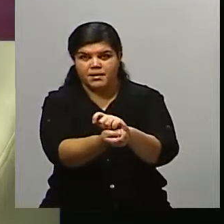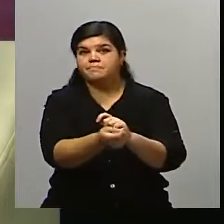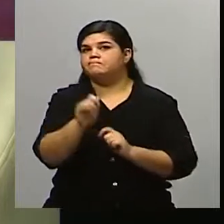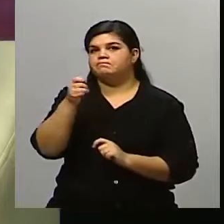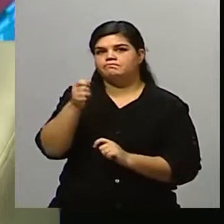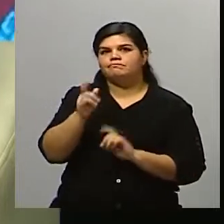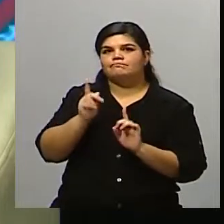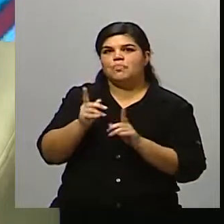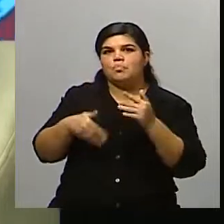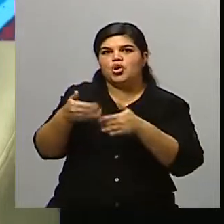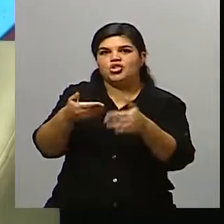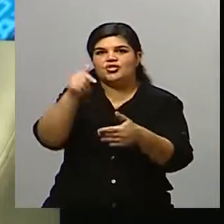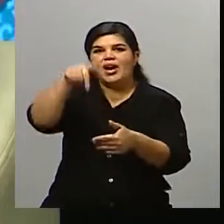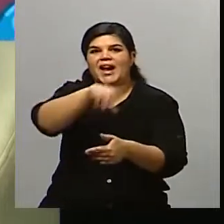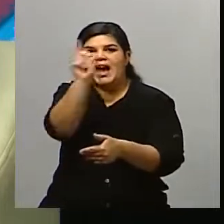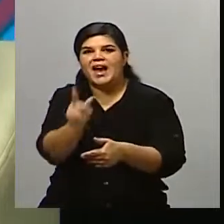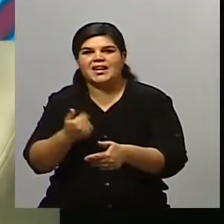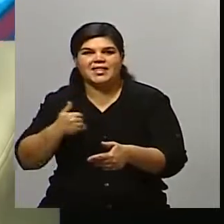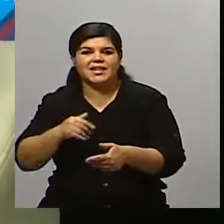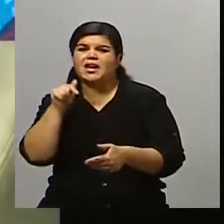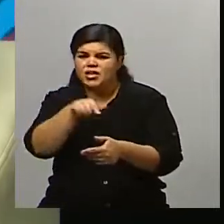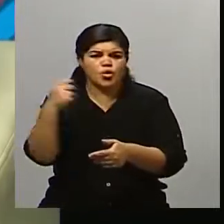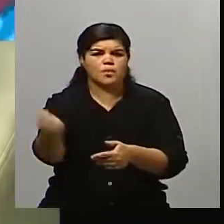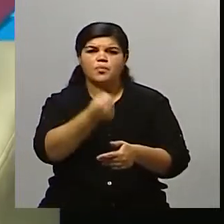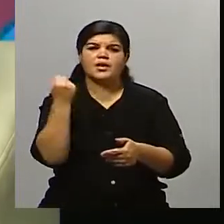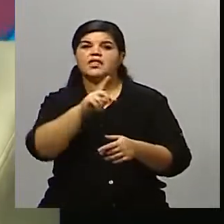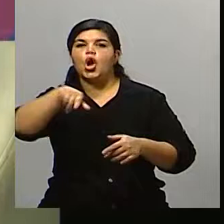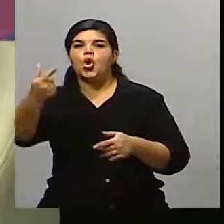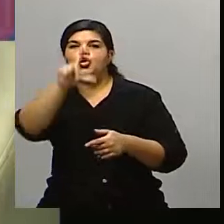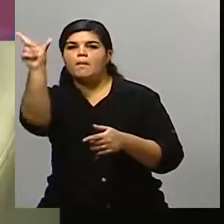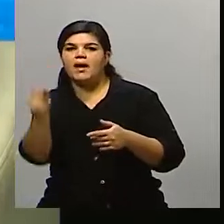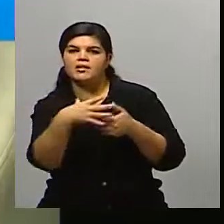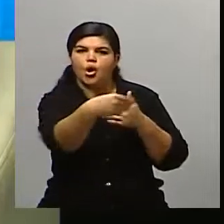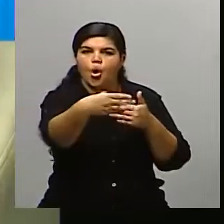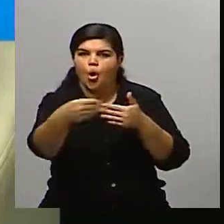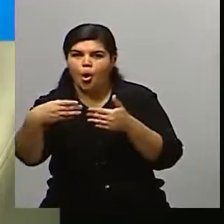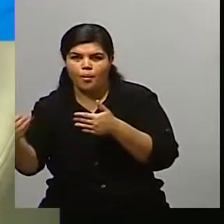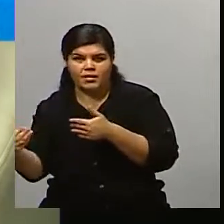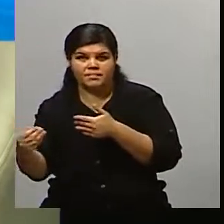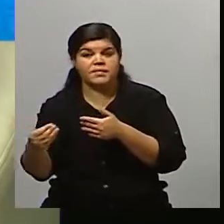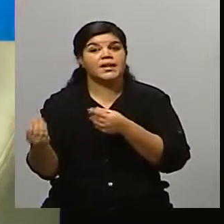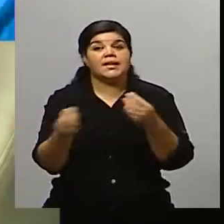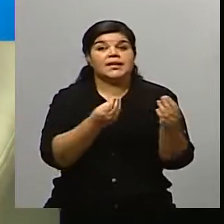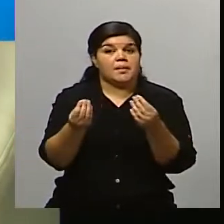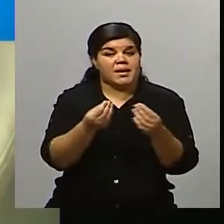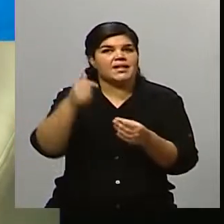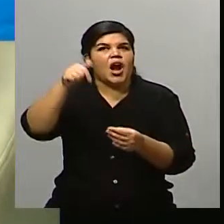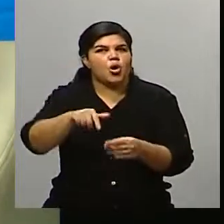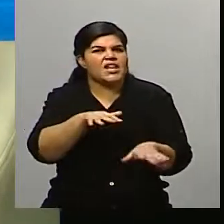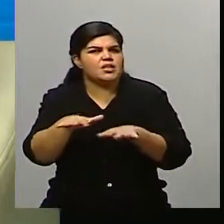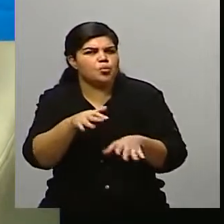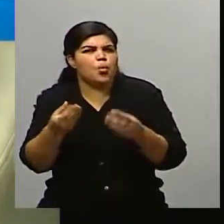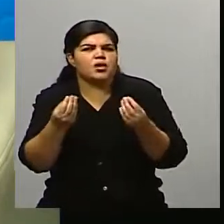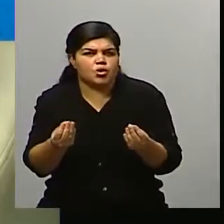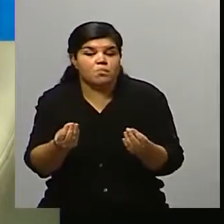ejemplar el proceso que se vive en la Argentina, pero bueno, yendo a la consulta puntualmente, ¿cuál es el estado de situación?